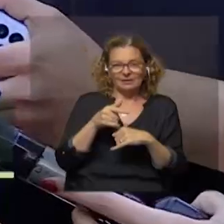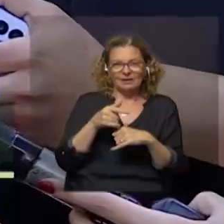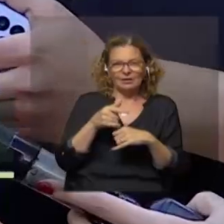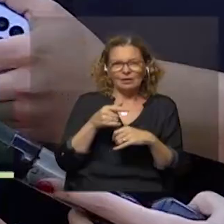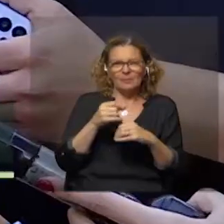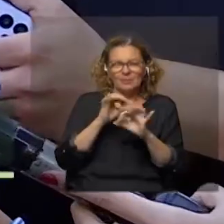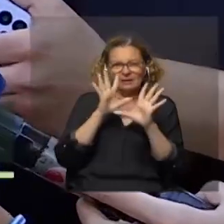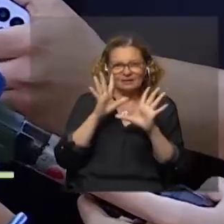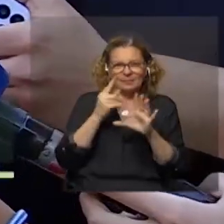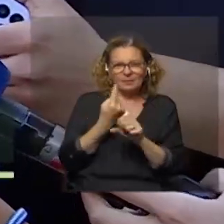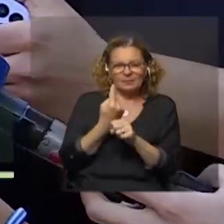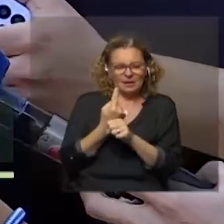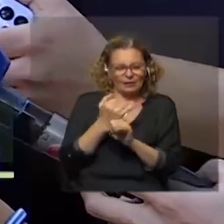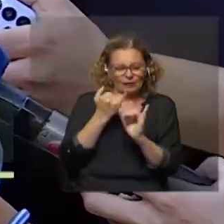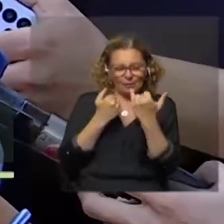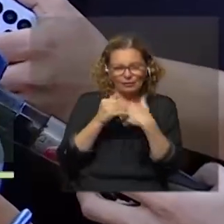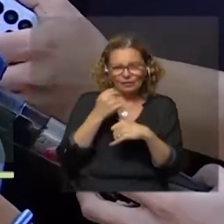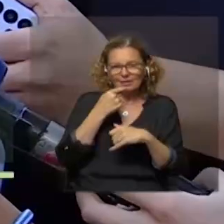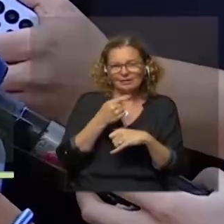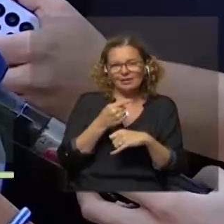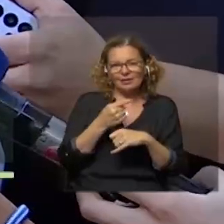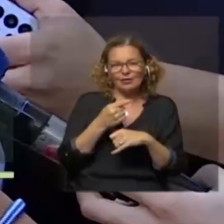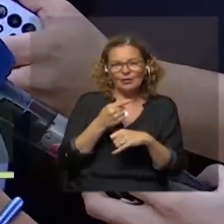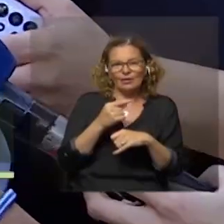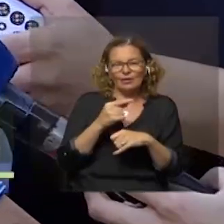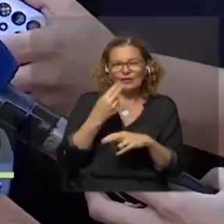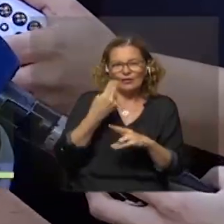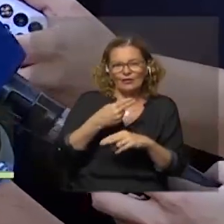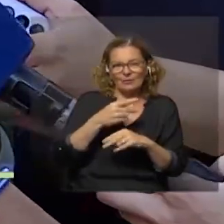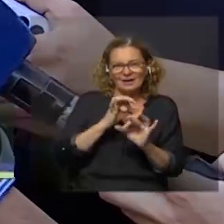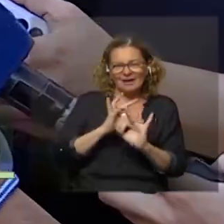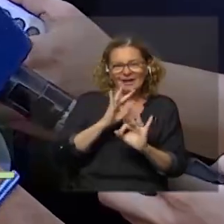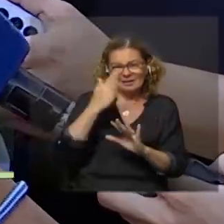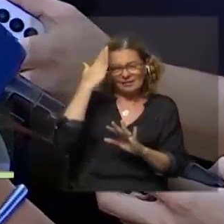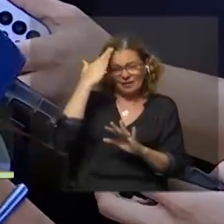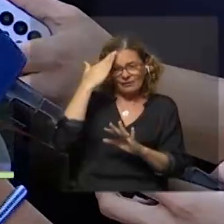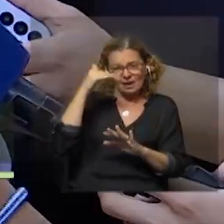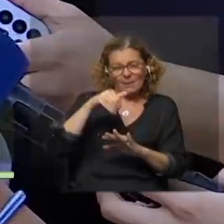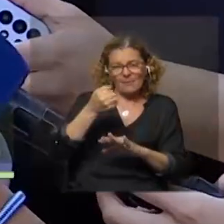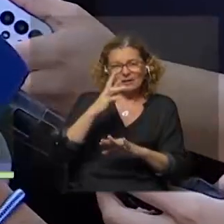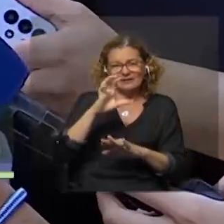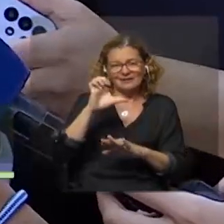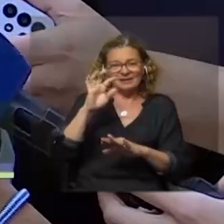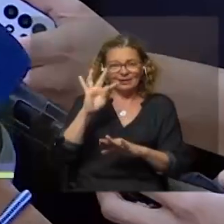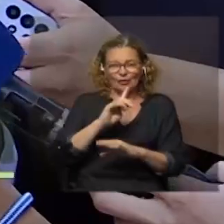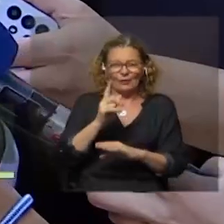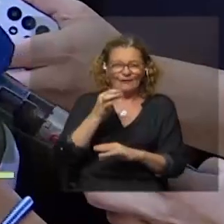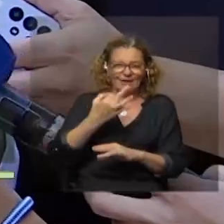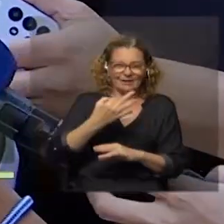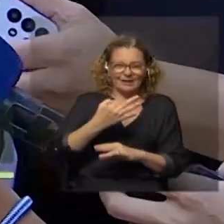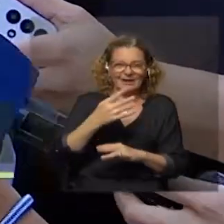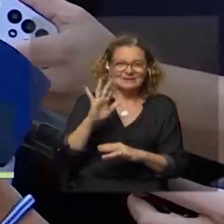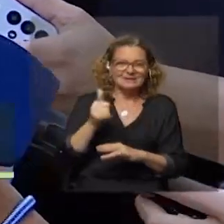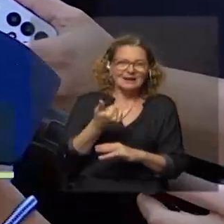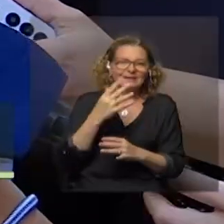que surge es en primer lugar que cuando se dijo en la interpelación que en noviembre nadie sabía quién era marcete eso no era cierto porque ya en septiembre